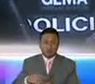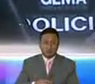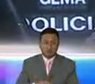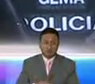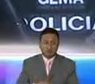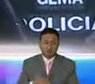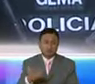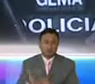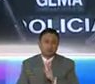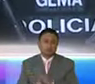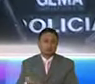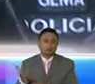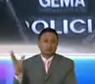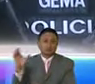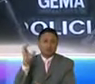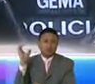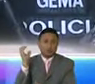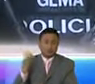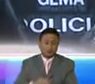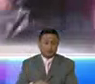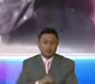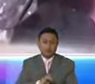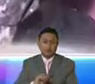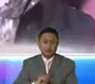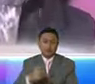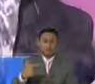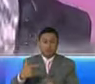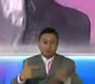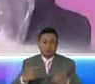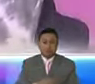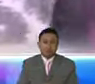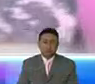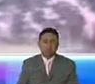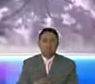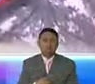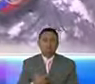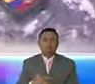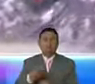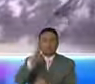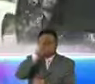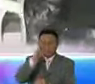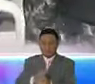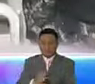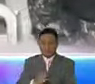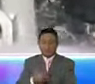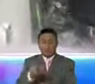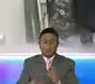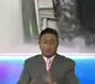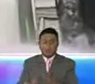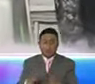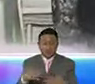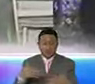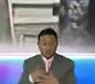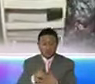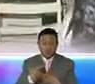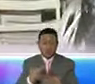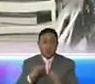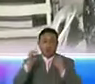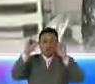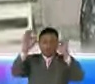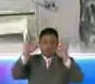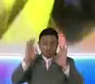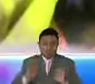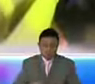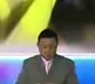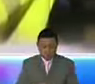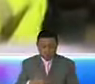hacia el vecino país, las armas. Lo que buscan es bajar la percepción de inseguridad. Las visitas a los centros de tolerancia son